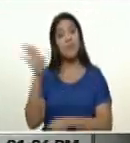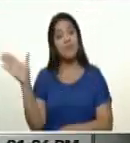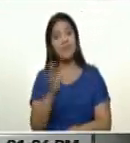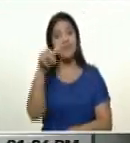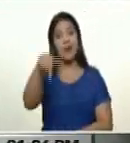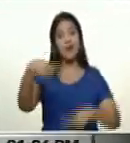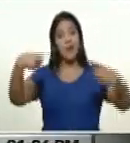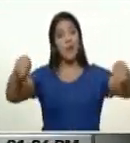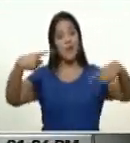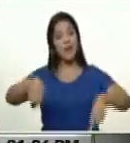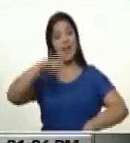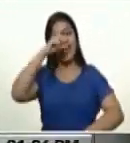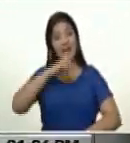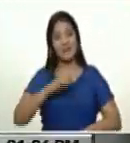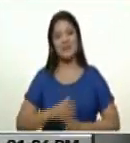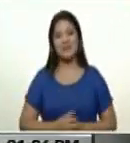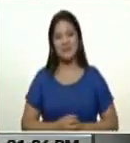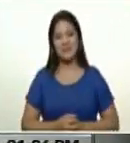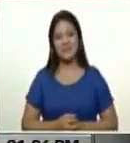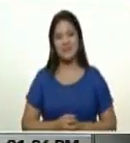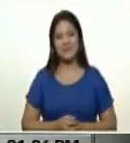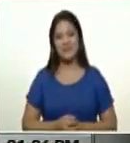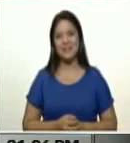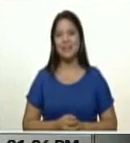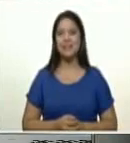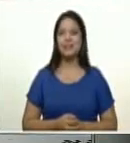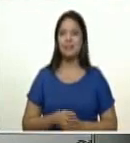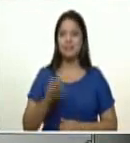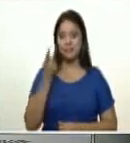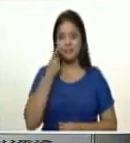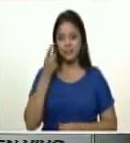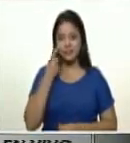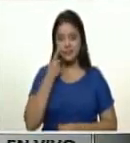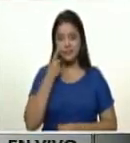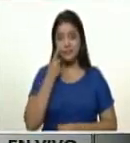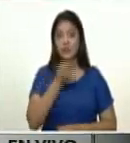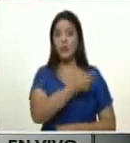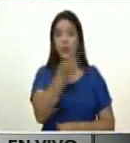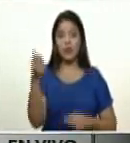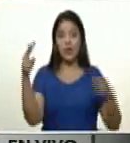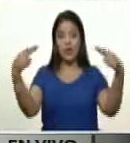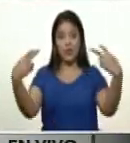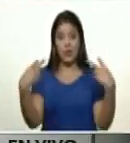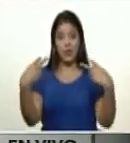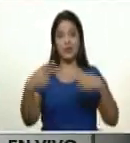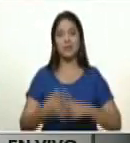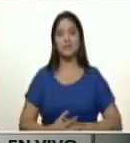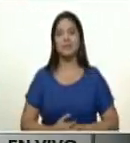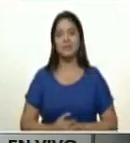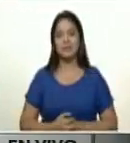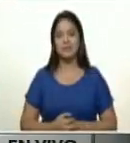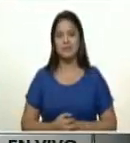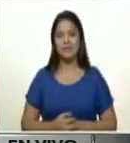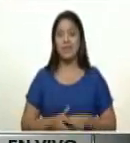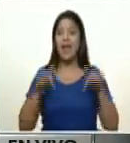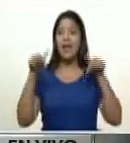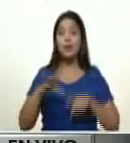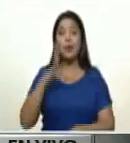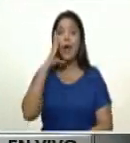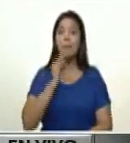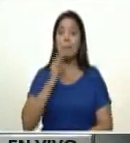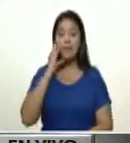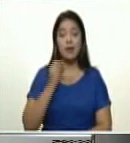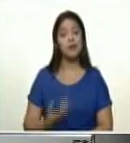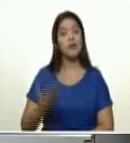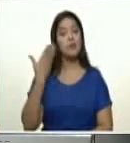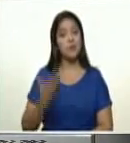de la recuperación. Gracias, presidente. Miren, para los que nos estén viendo, esta es una experiencia muy